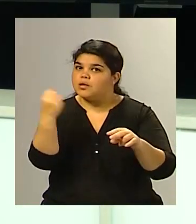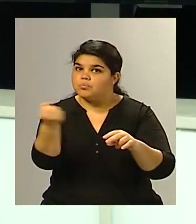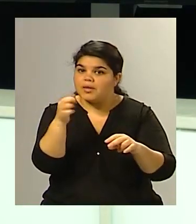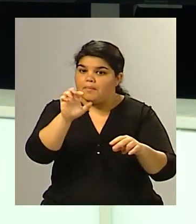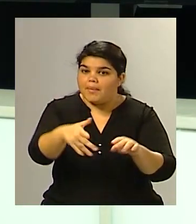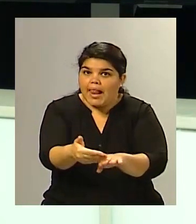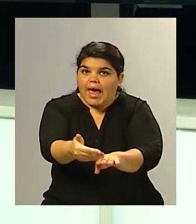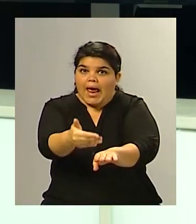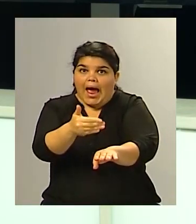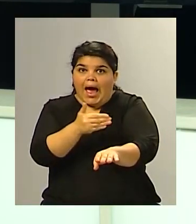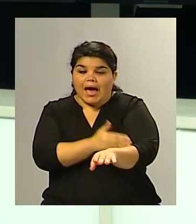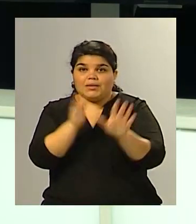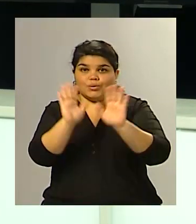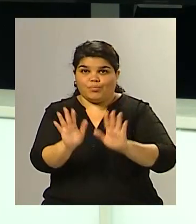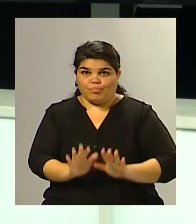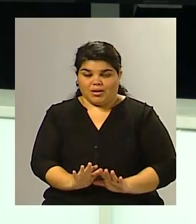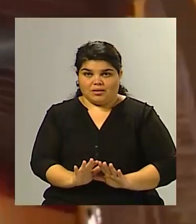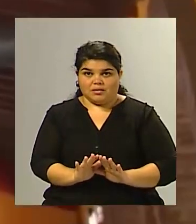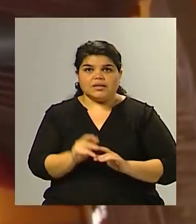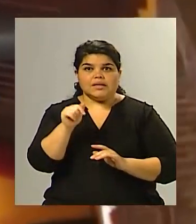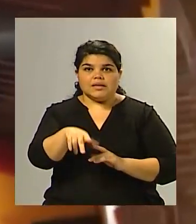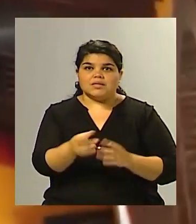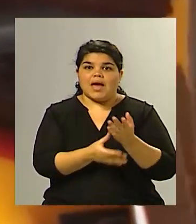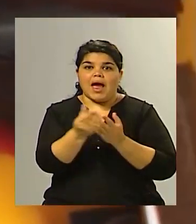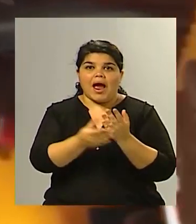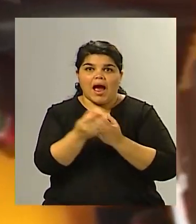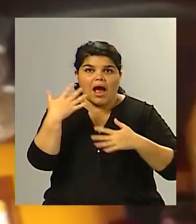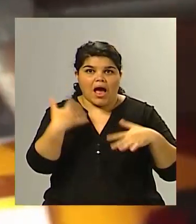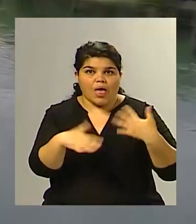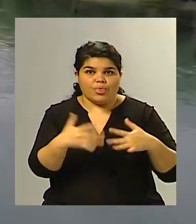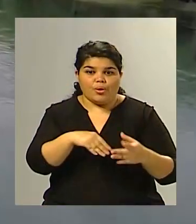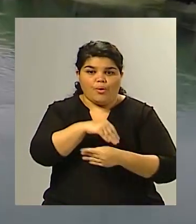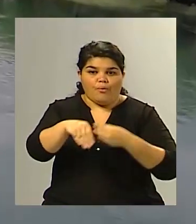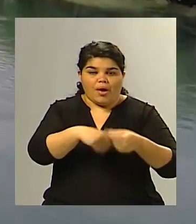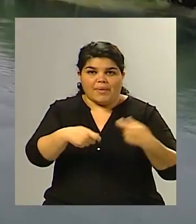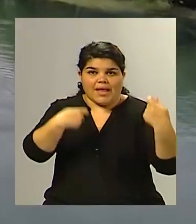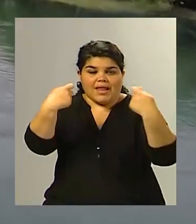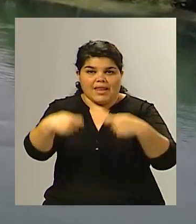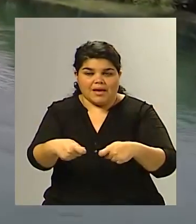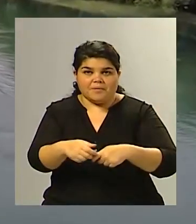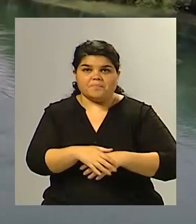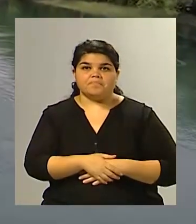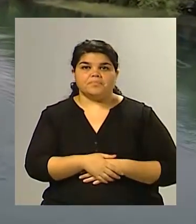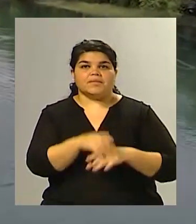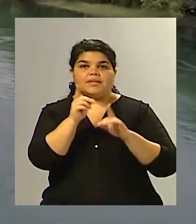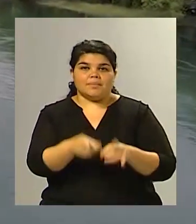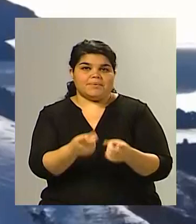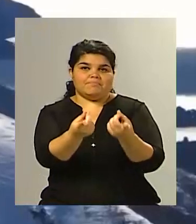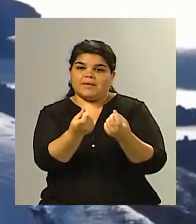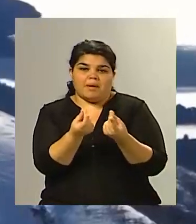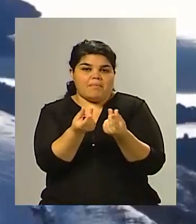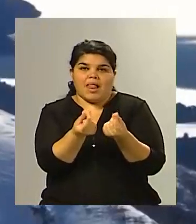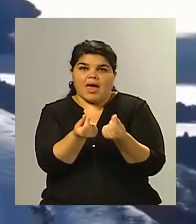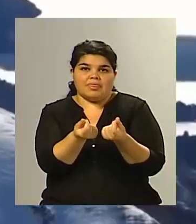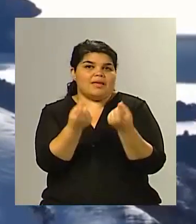anticipación. ¿Por qué? Porque a veces es un gasto extra que tenemos en el seno de las familias y obviamente hay que tener el recurso económico para